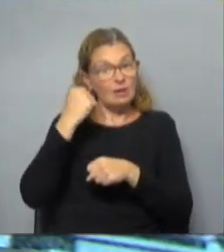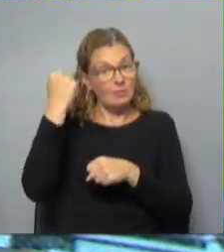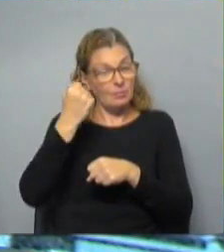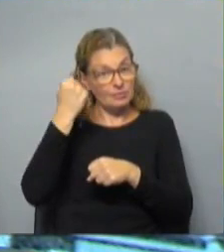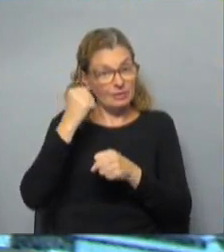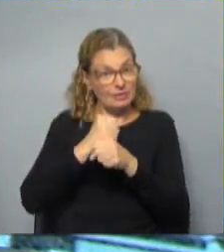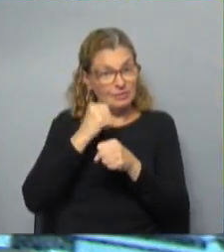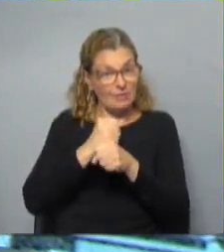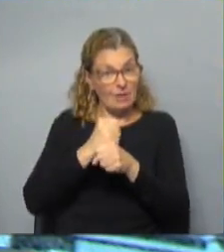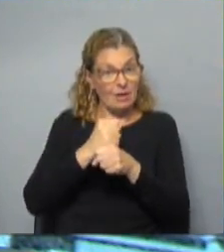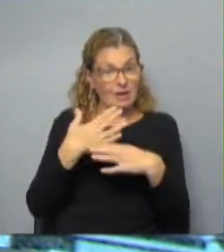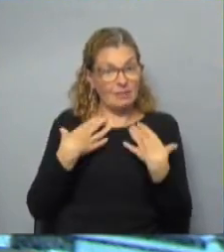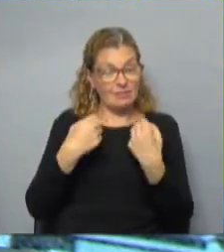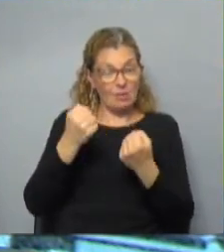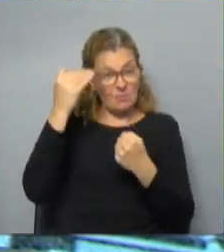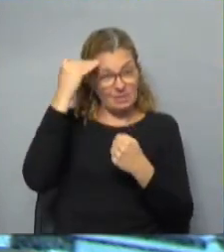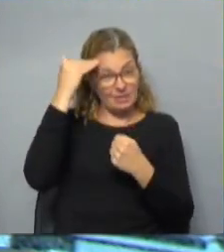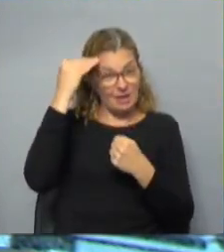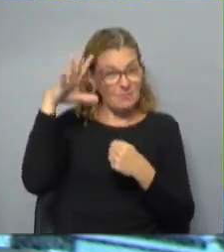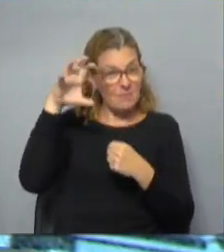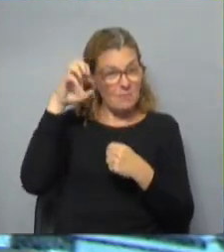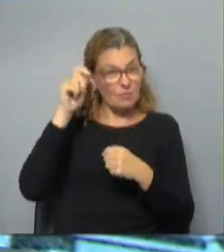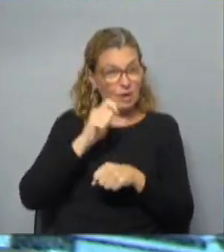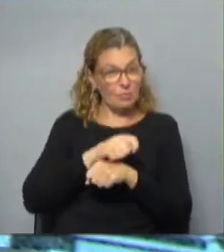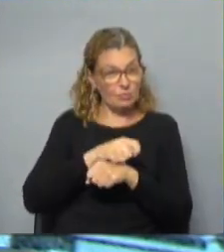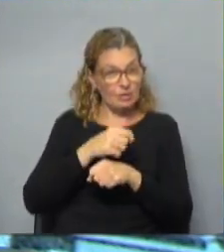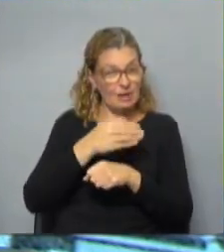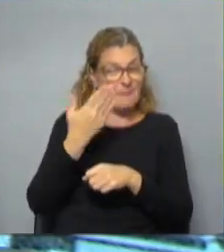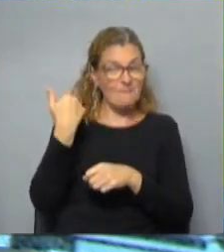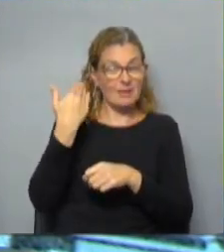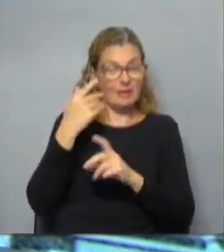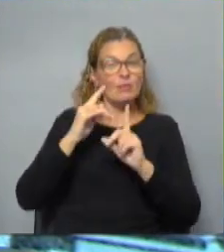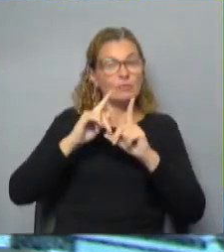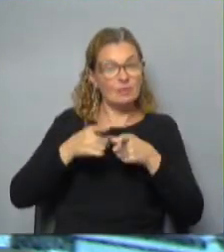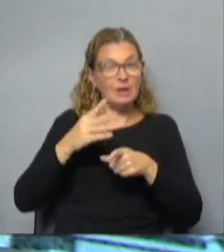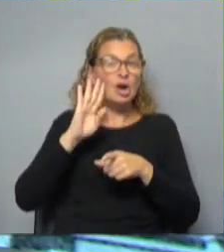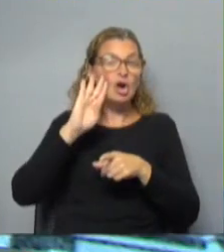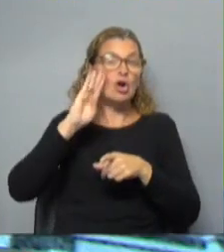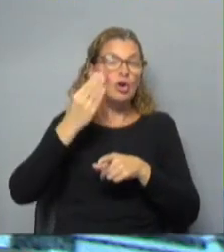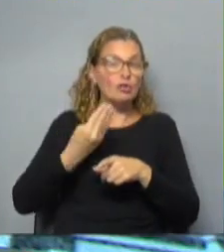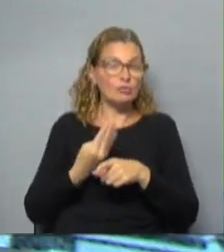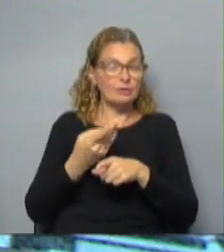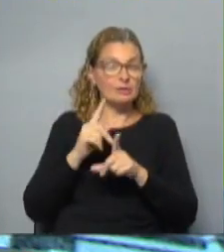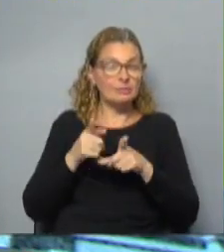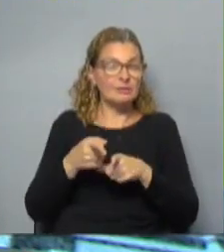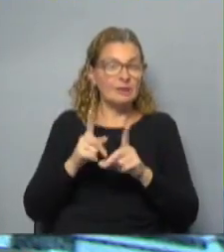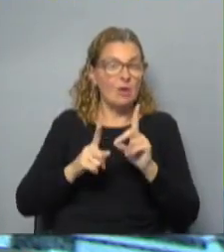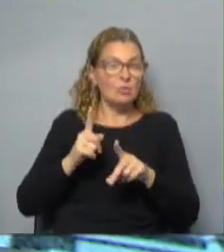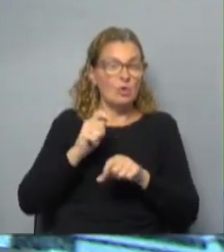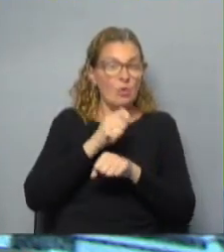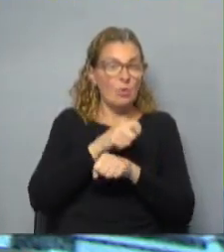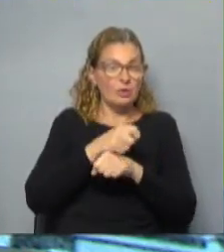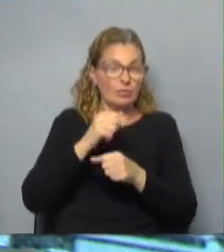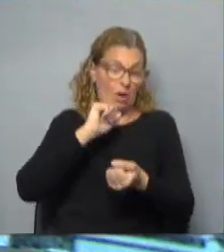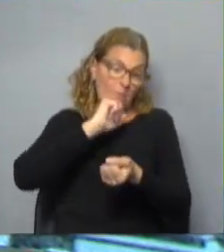de trabajar en salud mental hablan también de memoria y justicia del pasado reciente en ese sentido reconocen que con algunos juicios y algunos